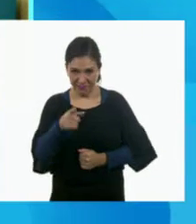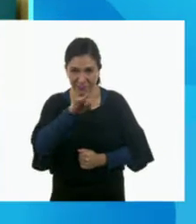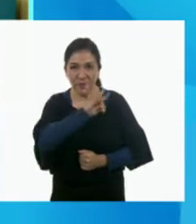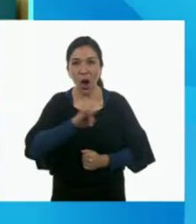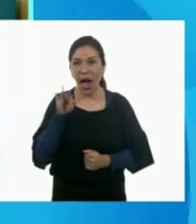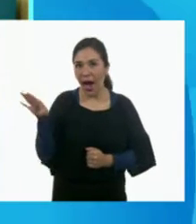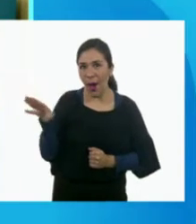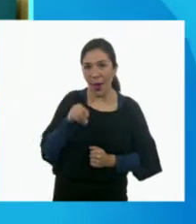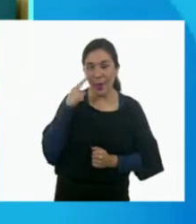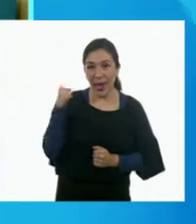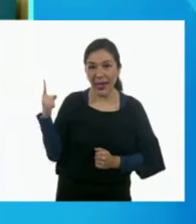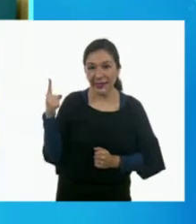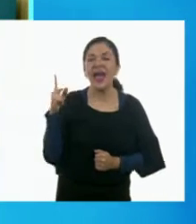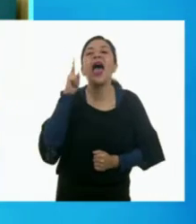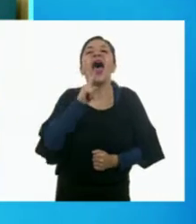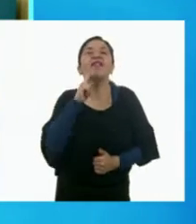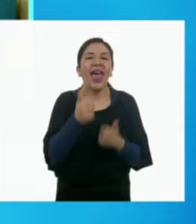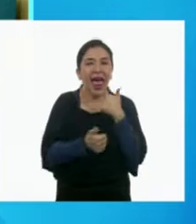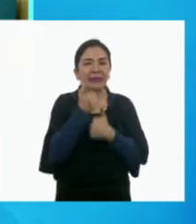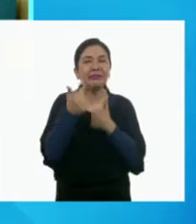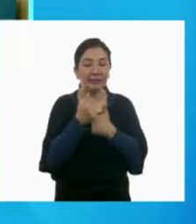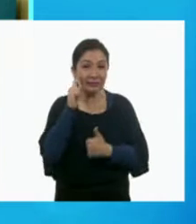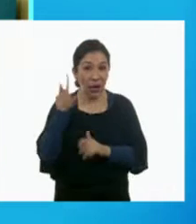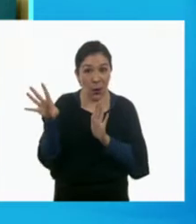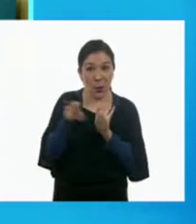¿Puedes? A ver, inténtalo.